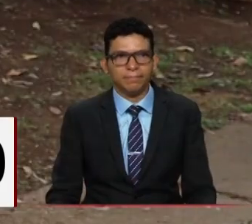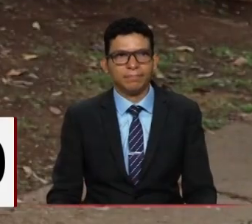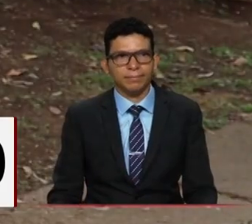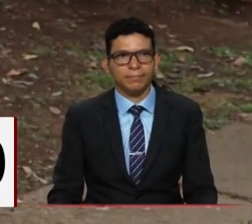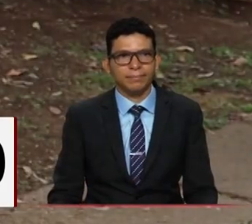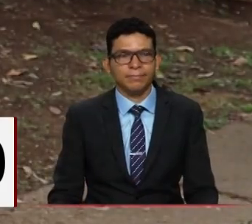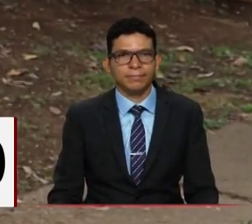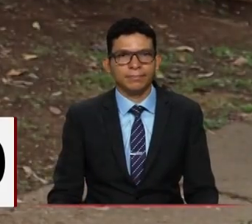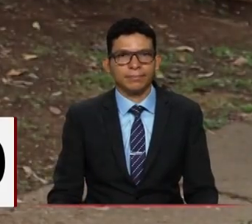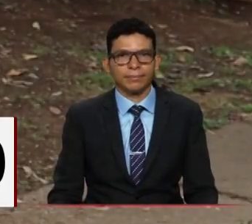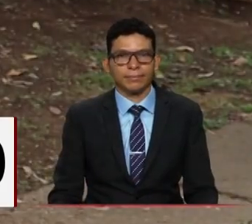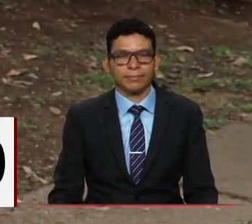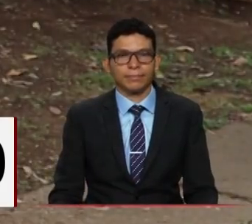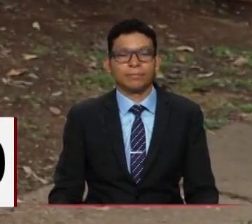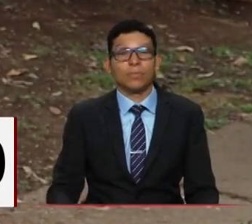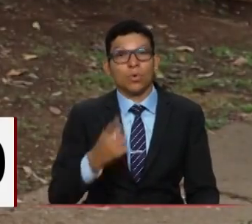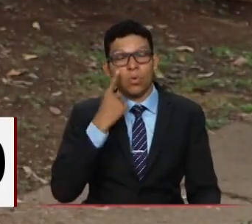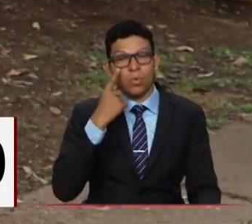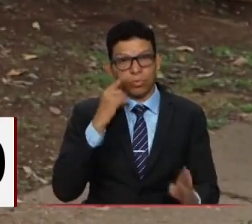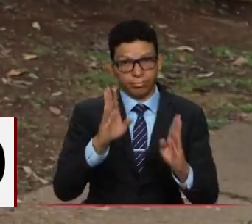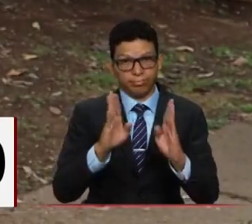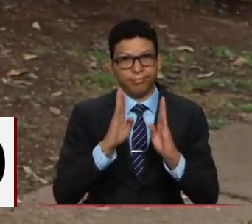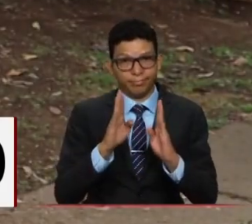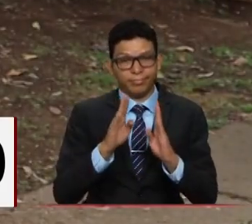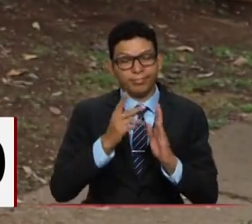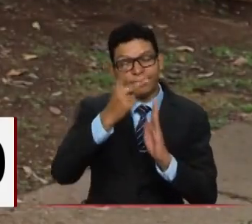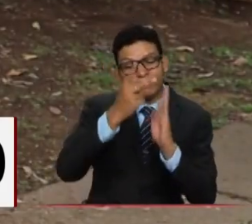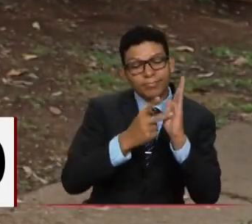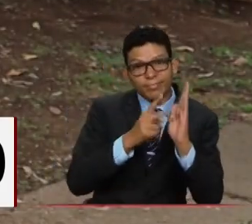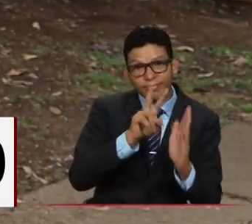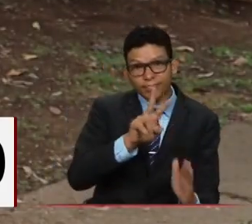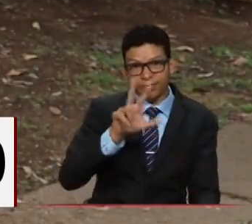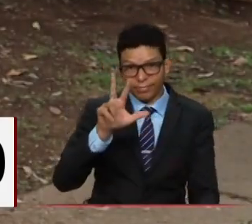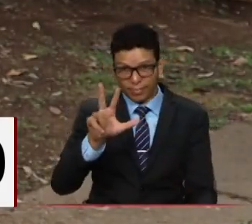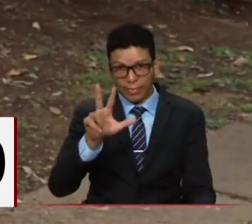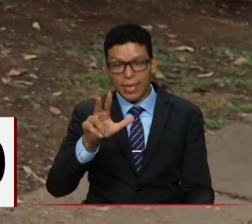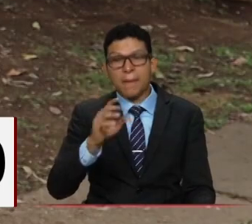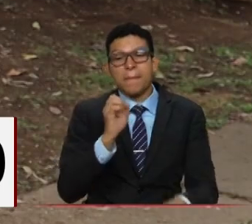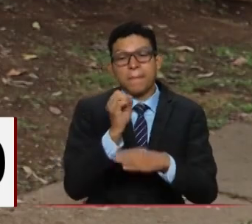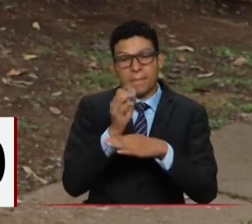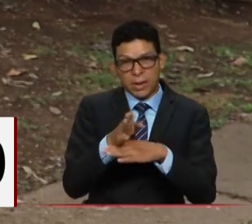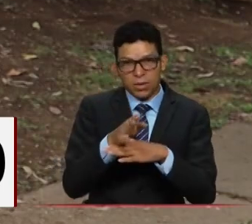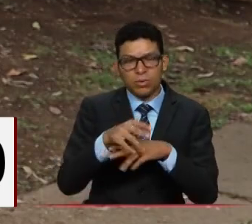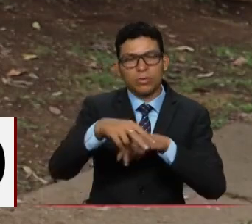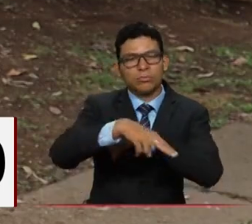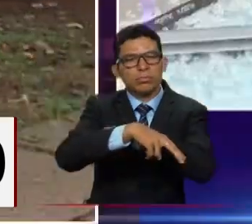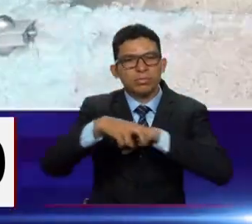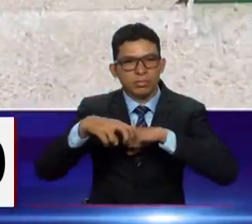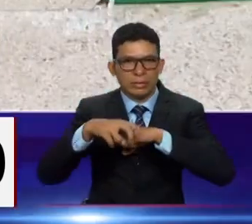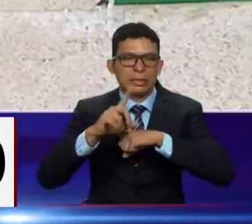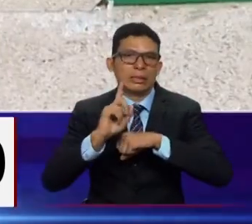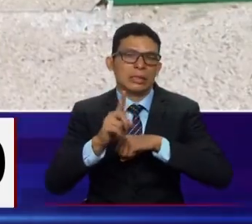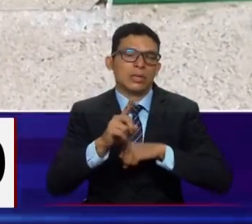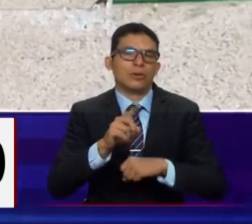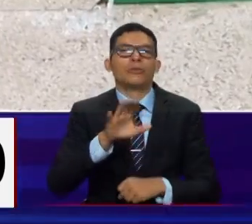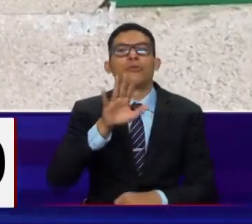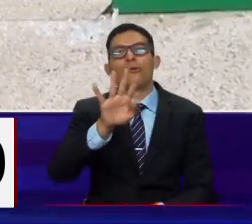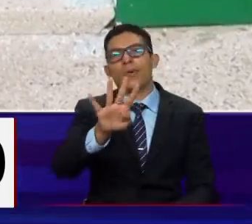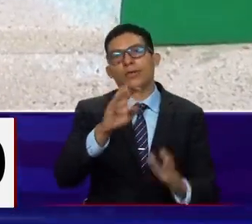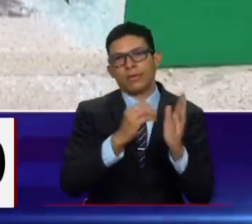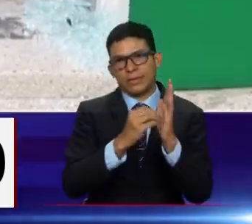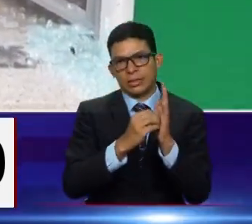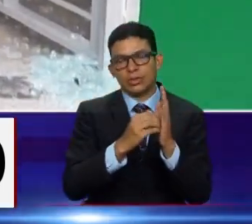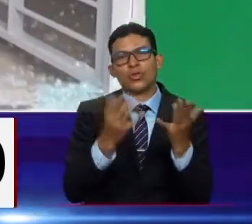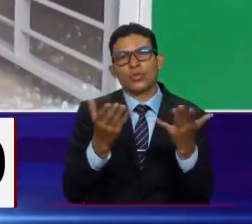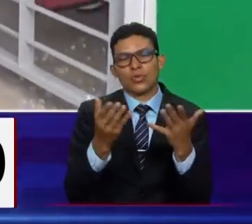responsables y atención a estos datos desde el 2023 el banco Agrario ha sido asaltado en cuatro ocasiones en los municipios de